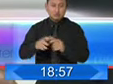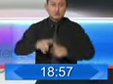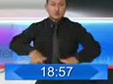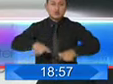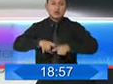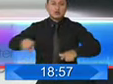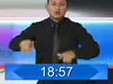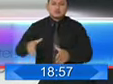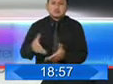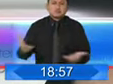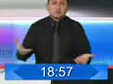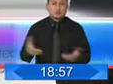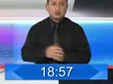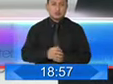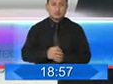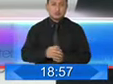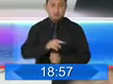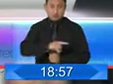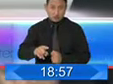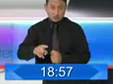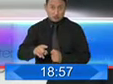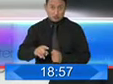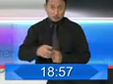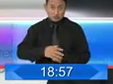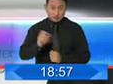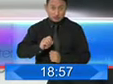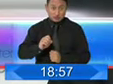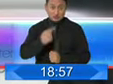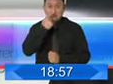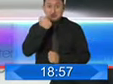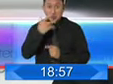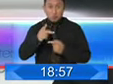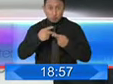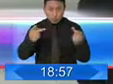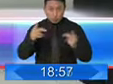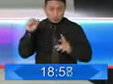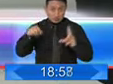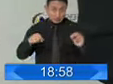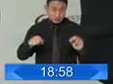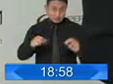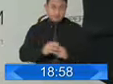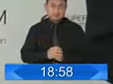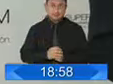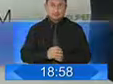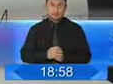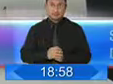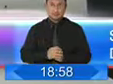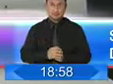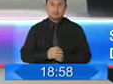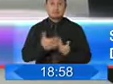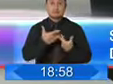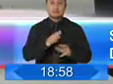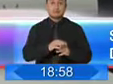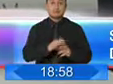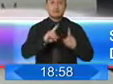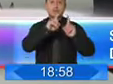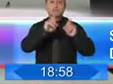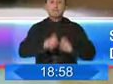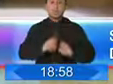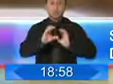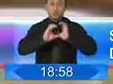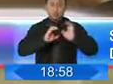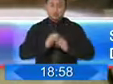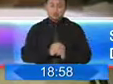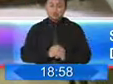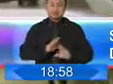éste se encuentra, es o no un hecho de interés público? El superintendente prefirió no responder al comunicado de la CIP que